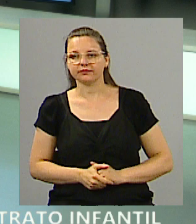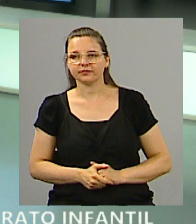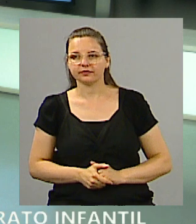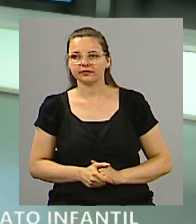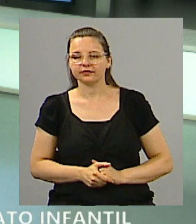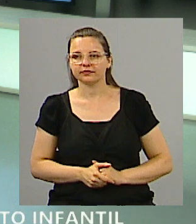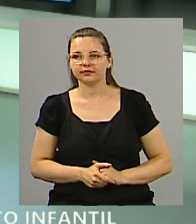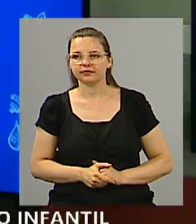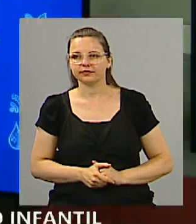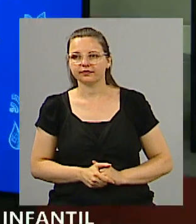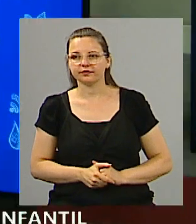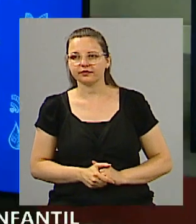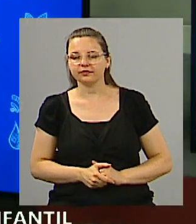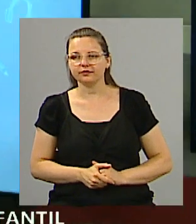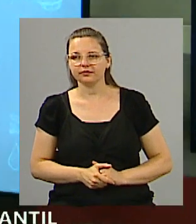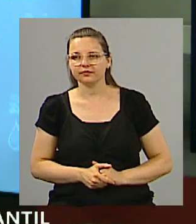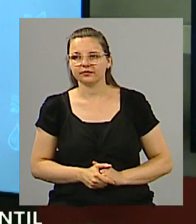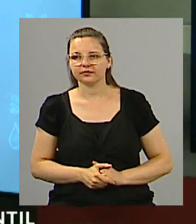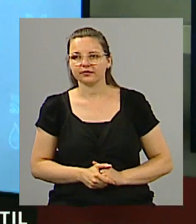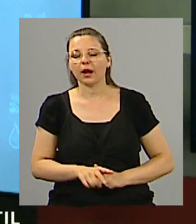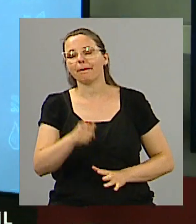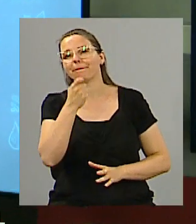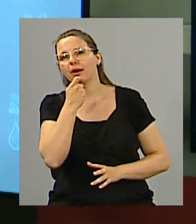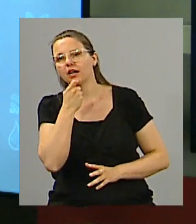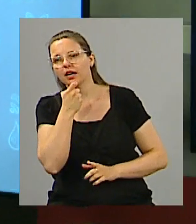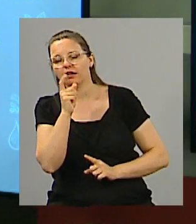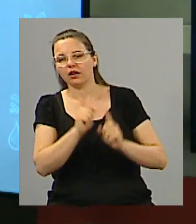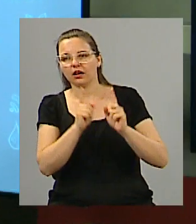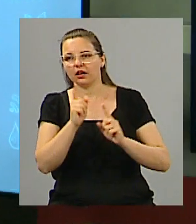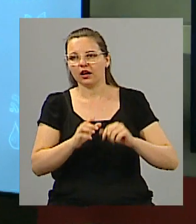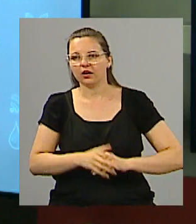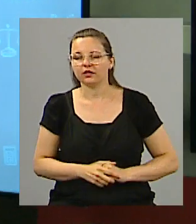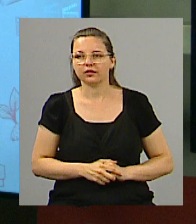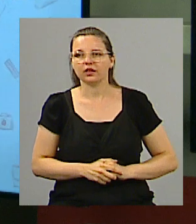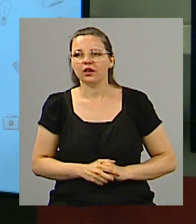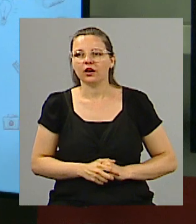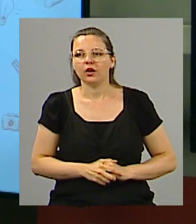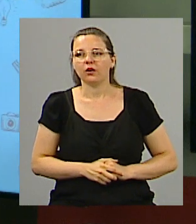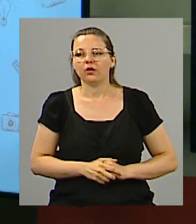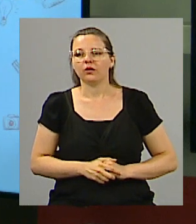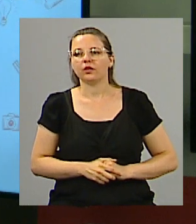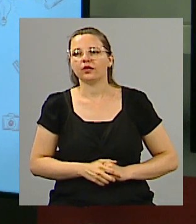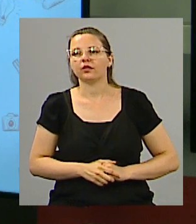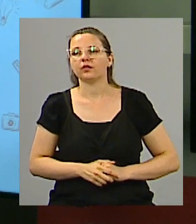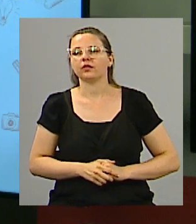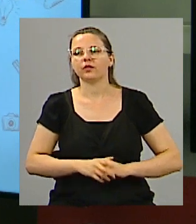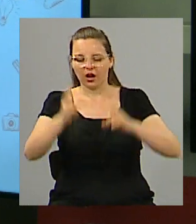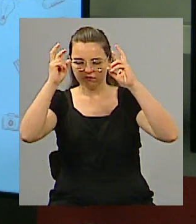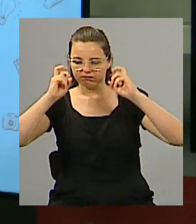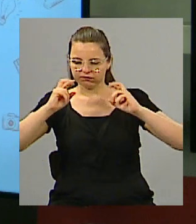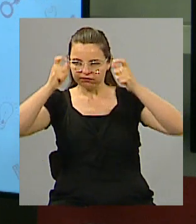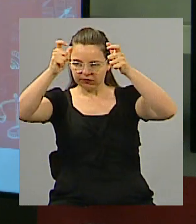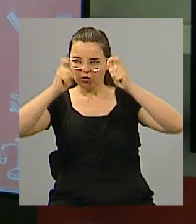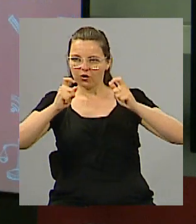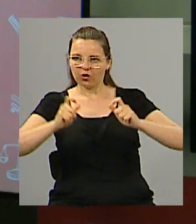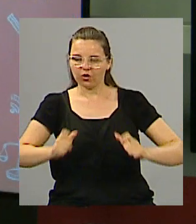formularios. Hablábamos de eso, ¿no? Si realmente por ahí cuando uno va a un examen preocupacional de alguna manera no te están condicionando, ¿no?